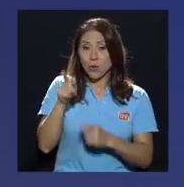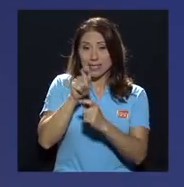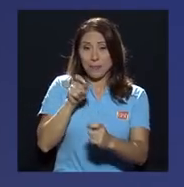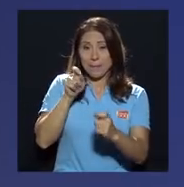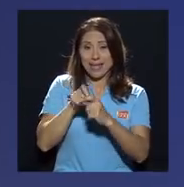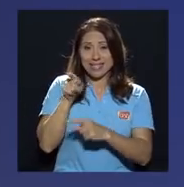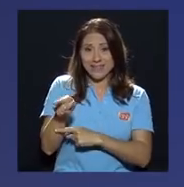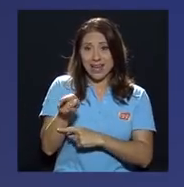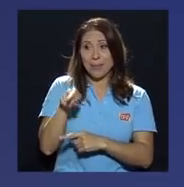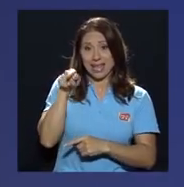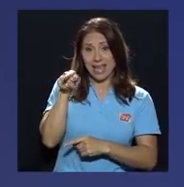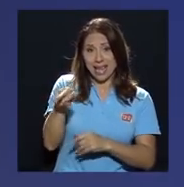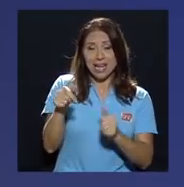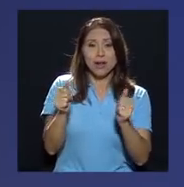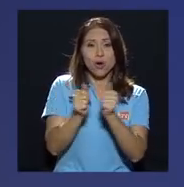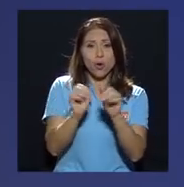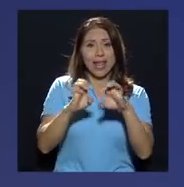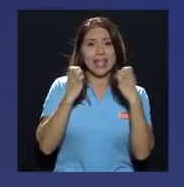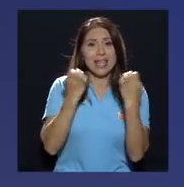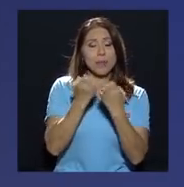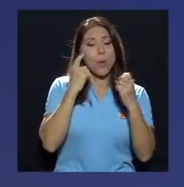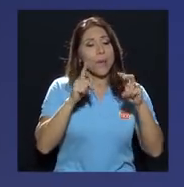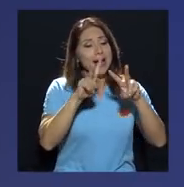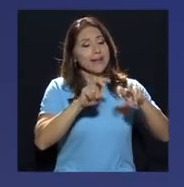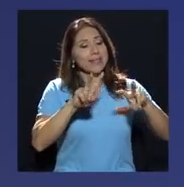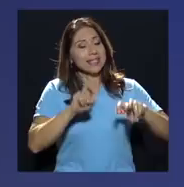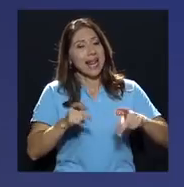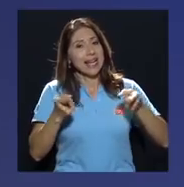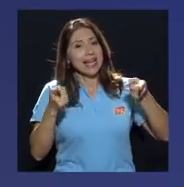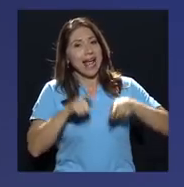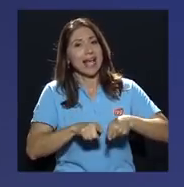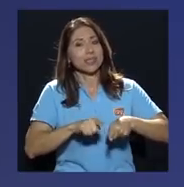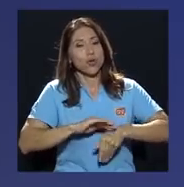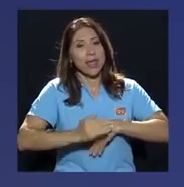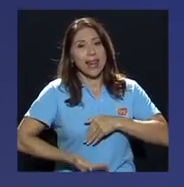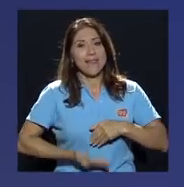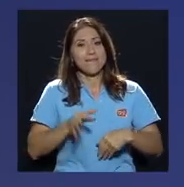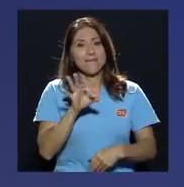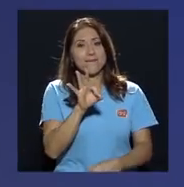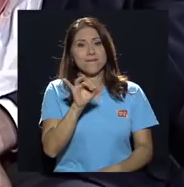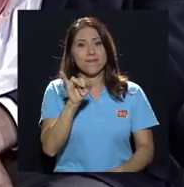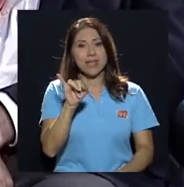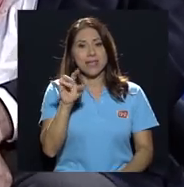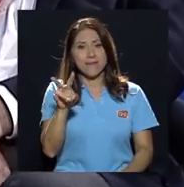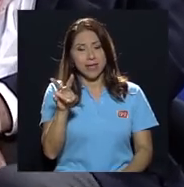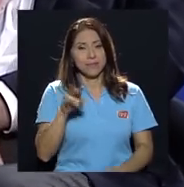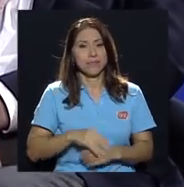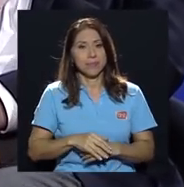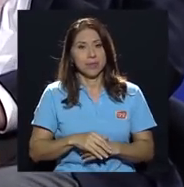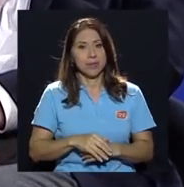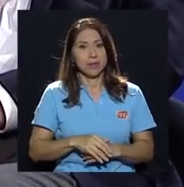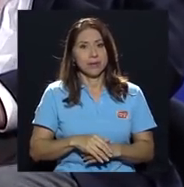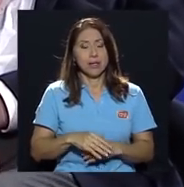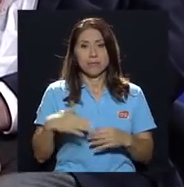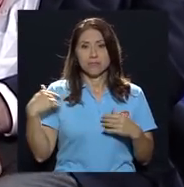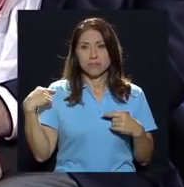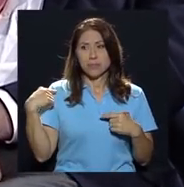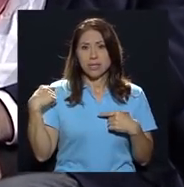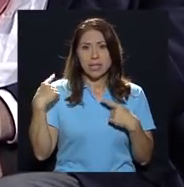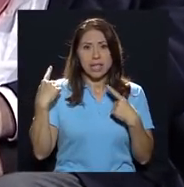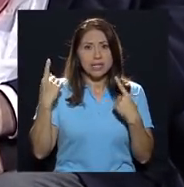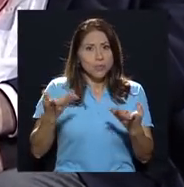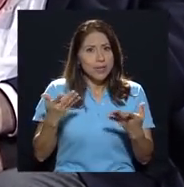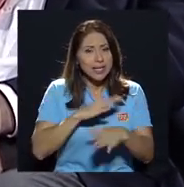él junto con su equipo iban a revisar el caso de la fertilización in vitro después de que todo